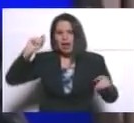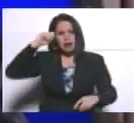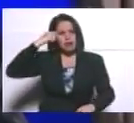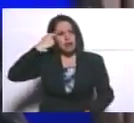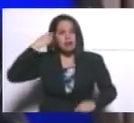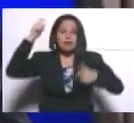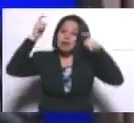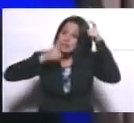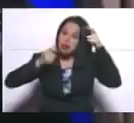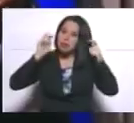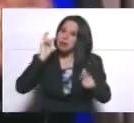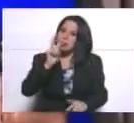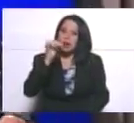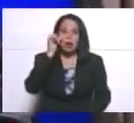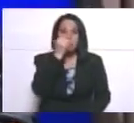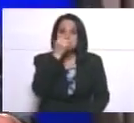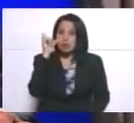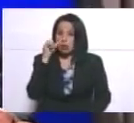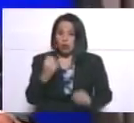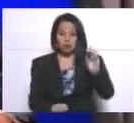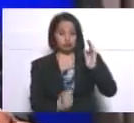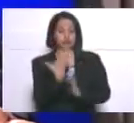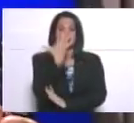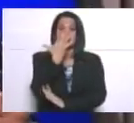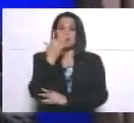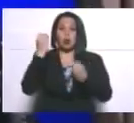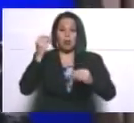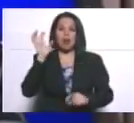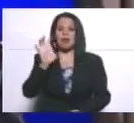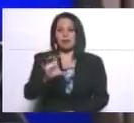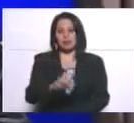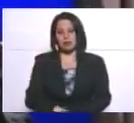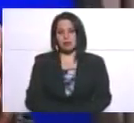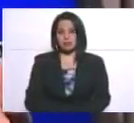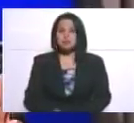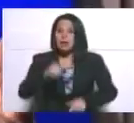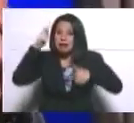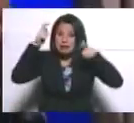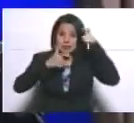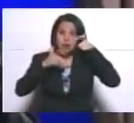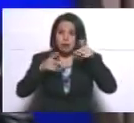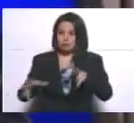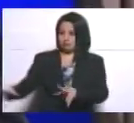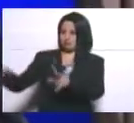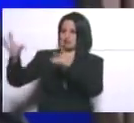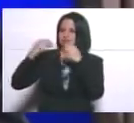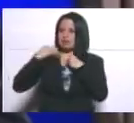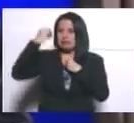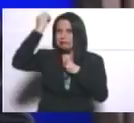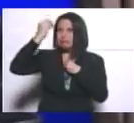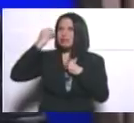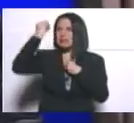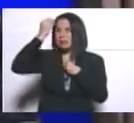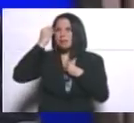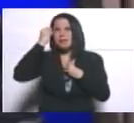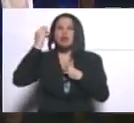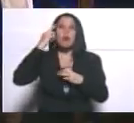video que acabamos de ver, fundó la patria. Chávez, retomando ese concepto,